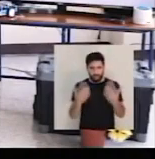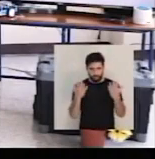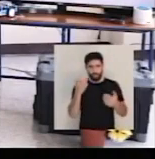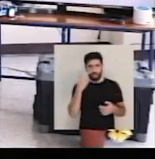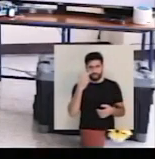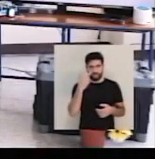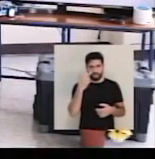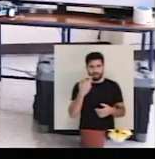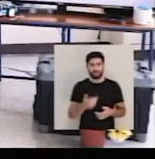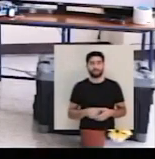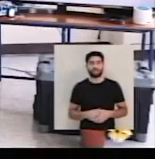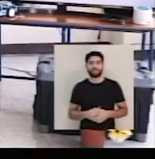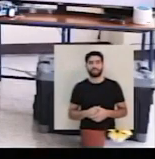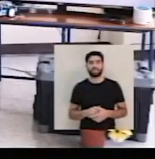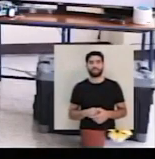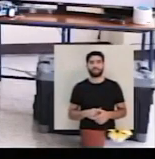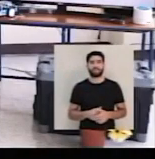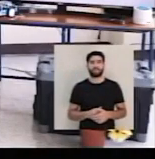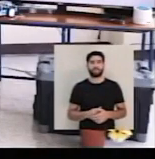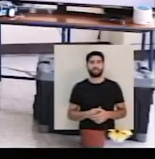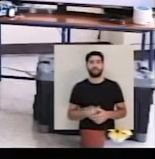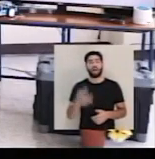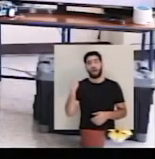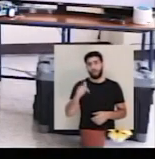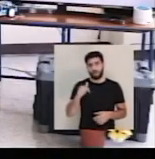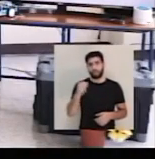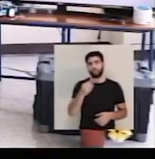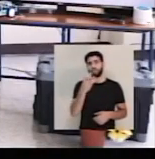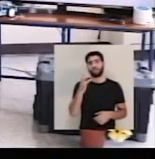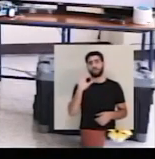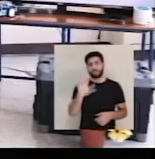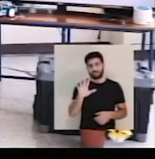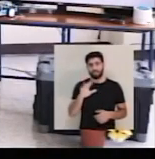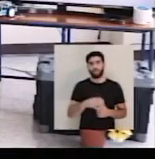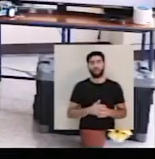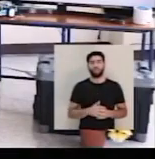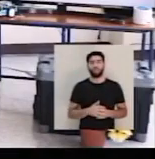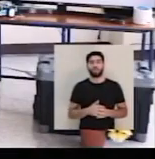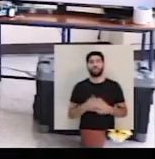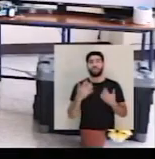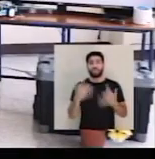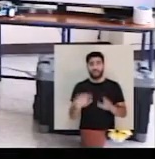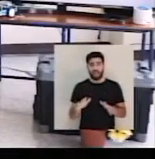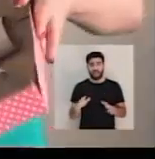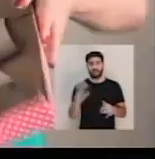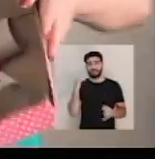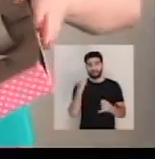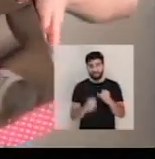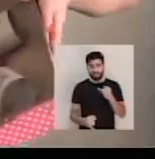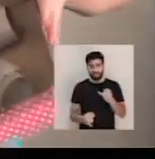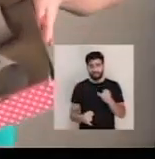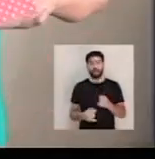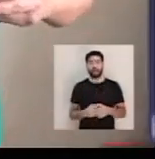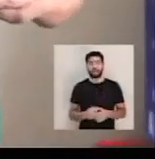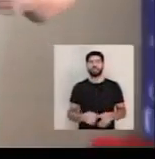Vamos a ver. Ahí está el 4. Ahora el 5. El 5 y el